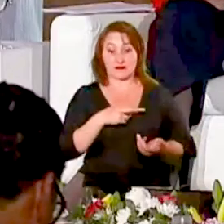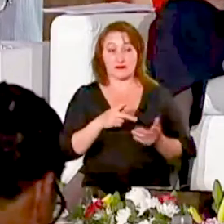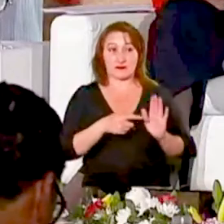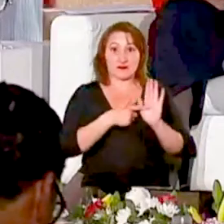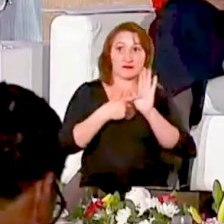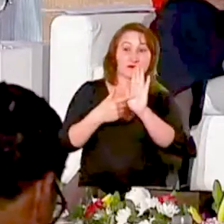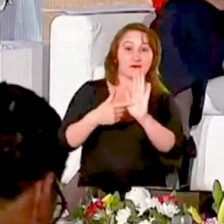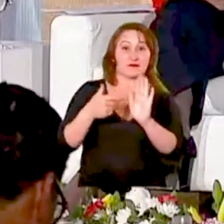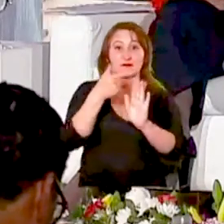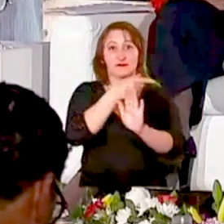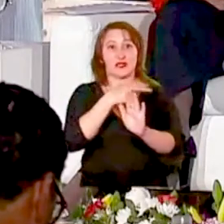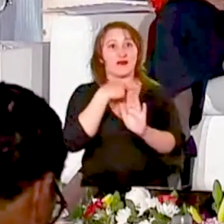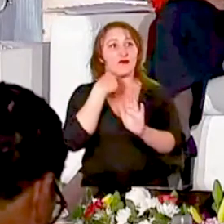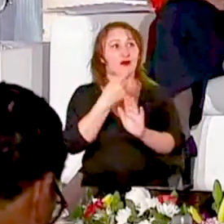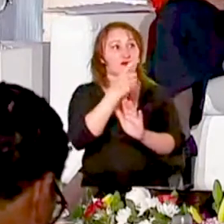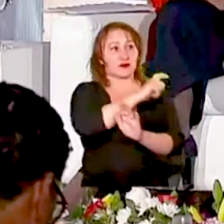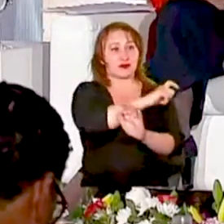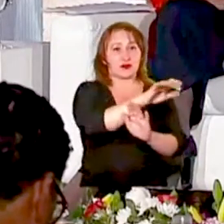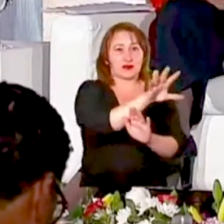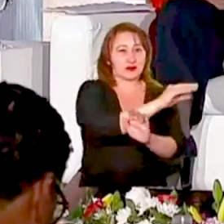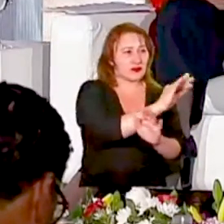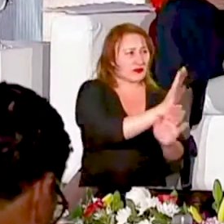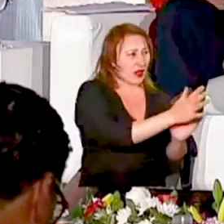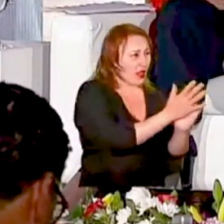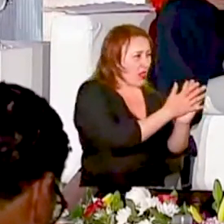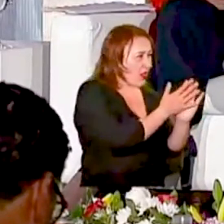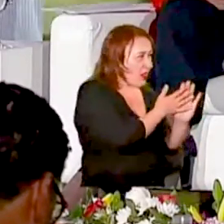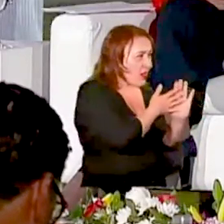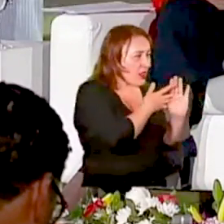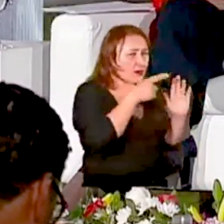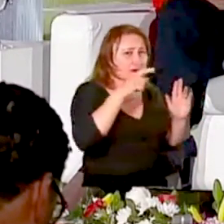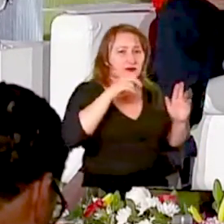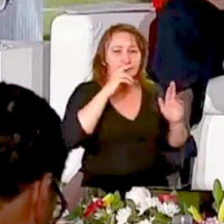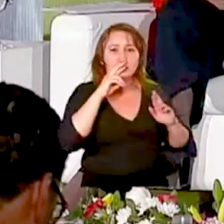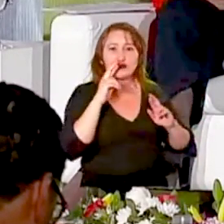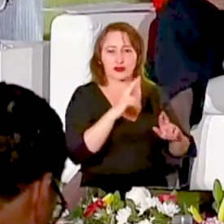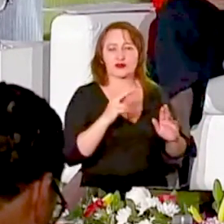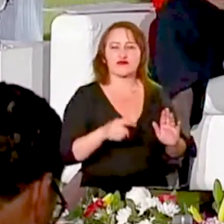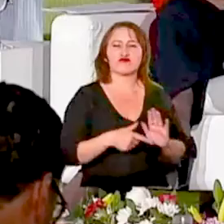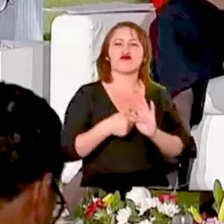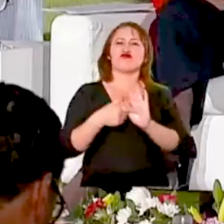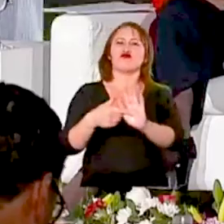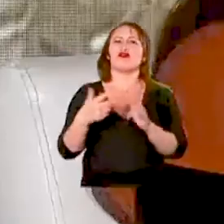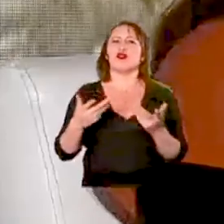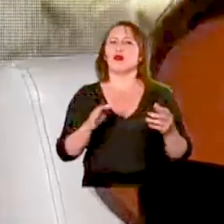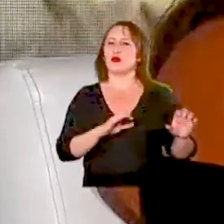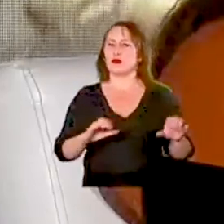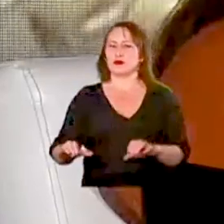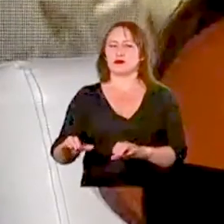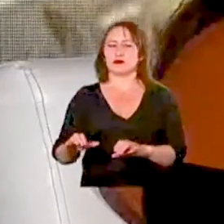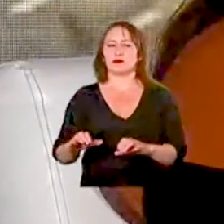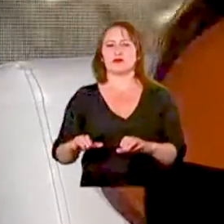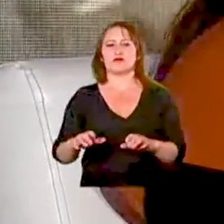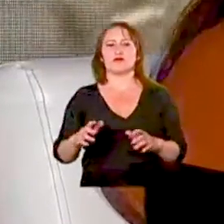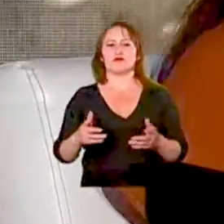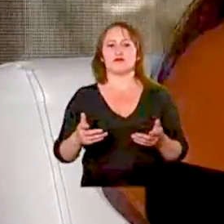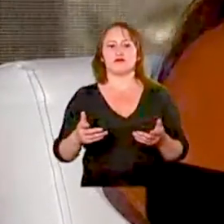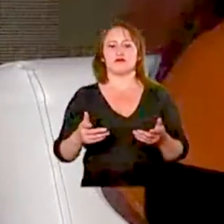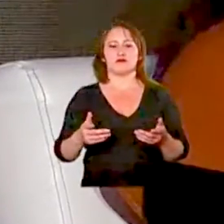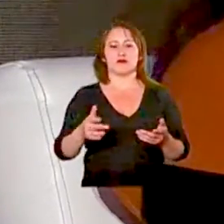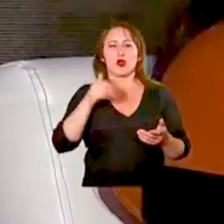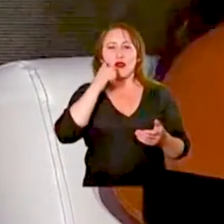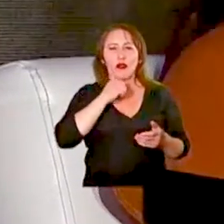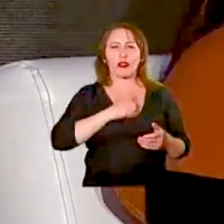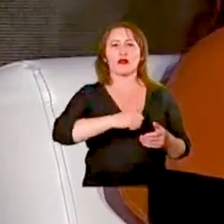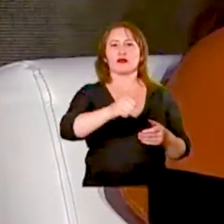le damos voz a todas esas personas que necesitan una respuesta y lo hacemos con una actuación de día